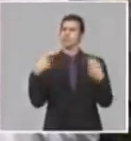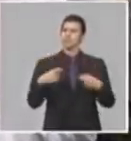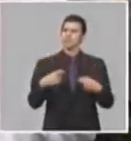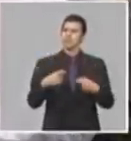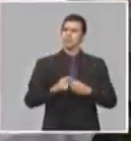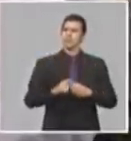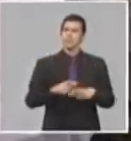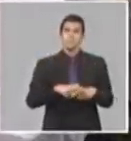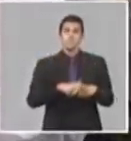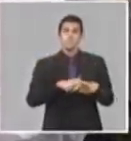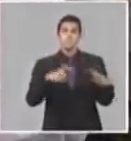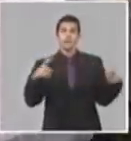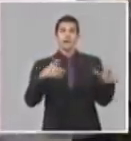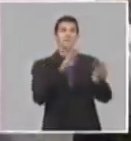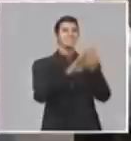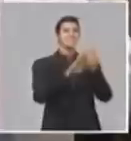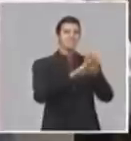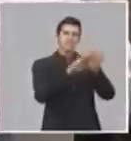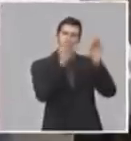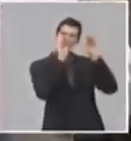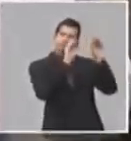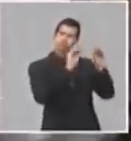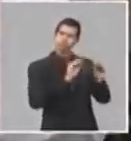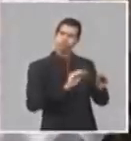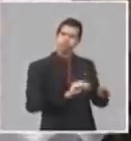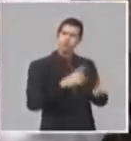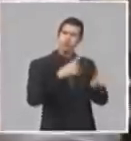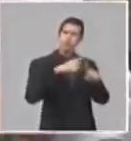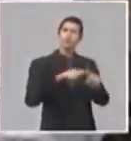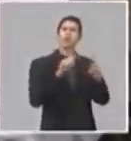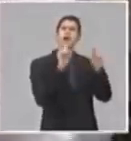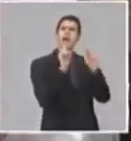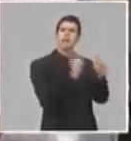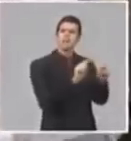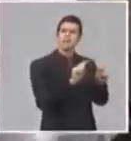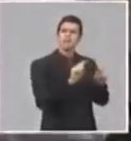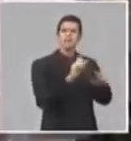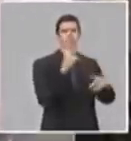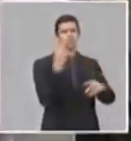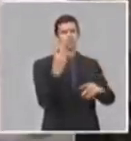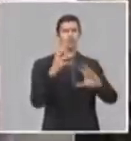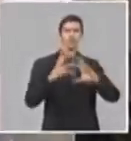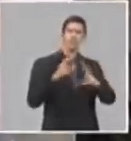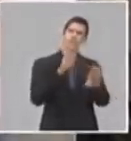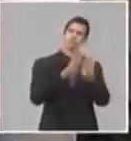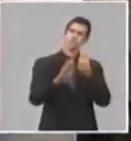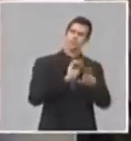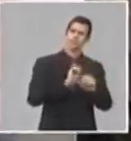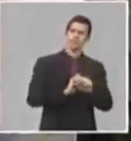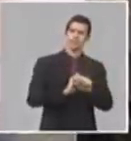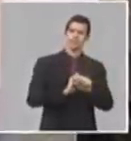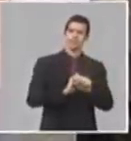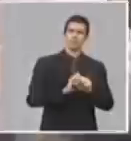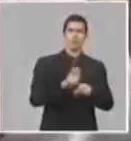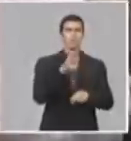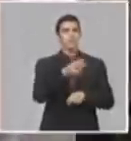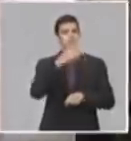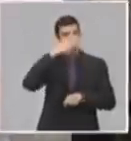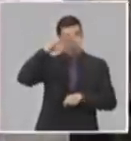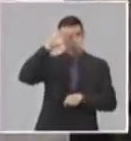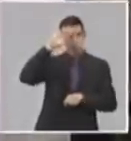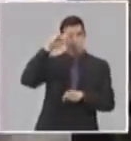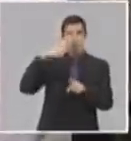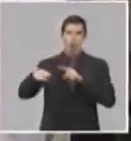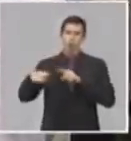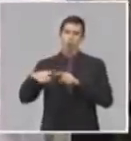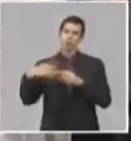y oferta en CUP. Ese es nuestro empeño. No es para nada que lo mismo que hoy vendemos en CUC se quite de ahí y